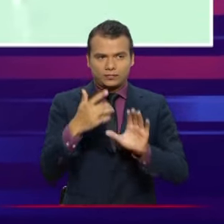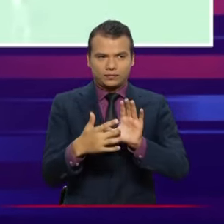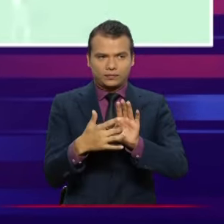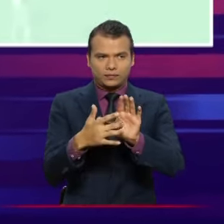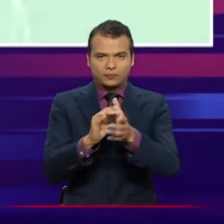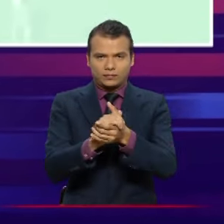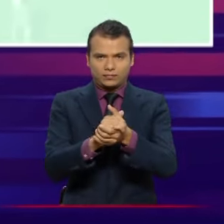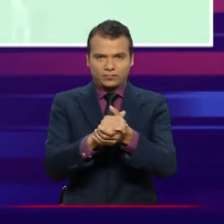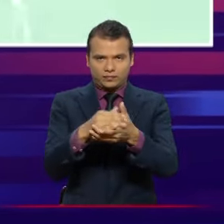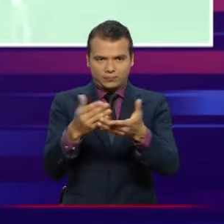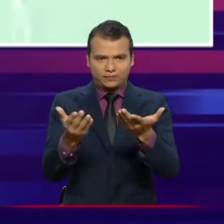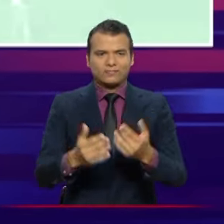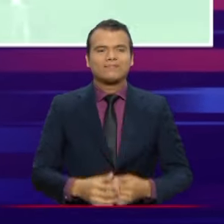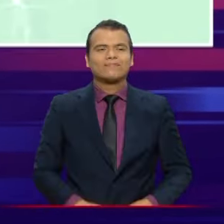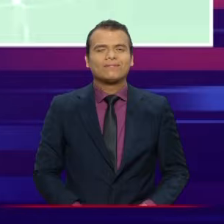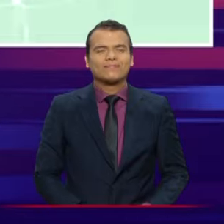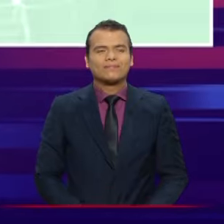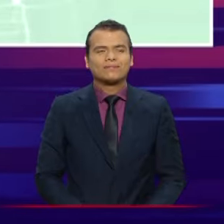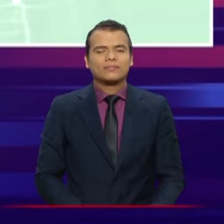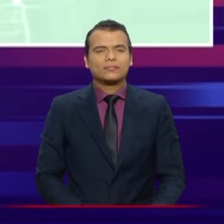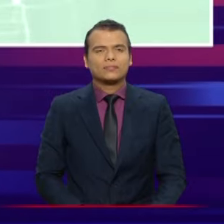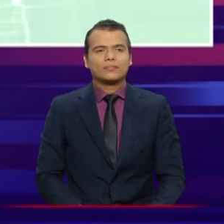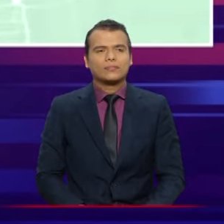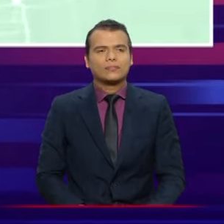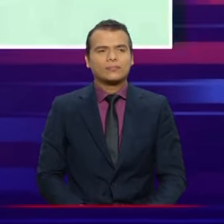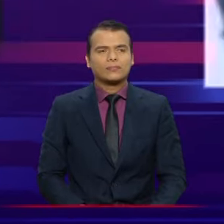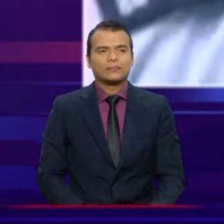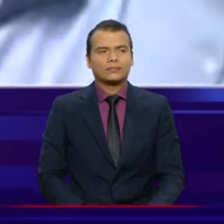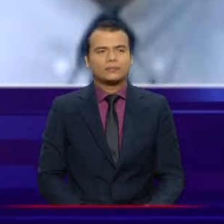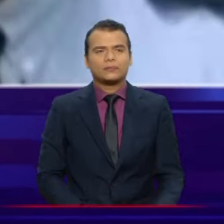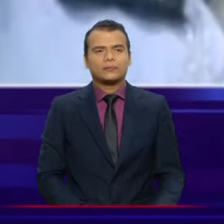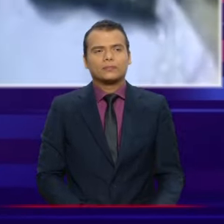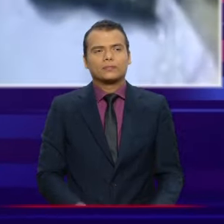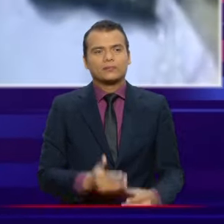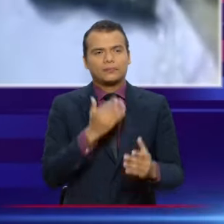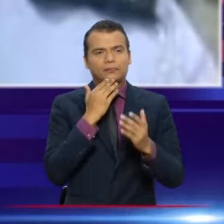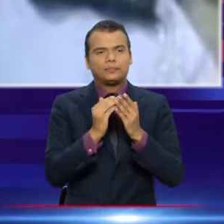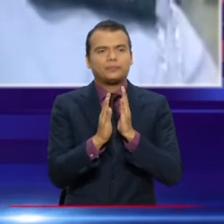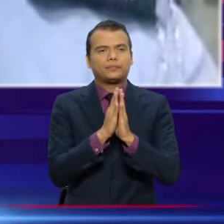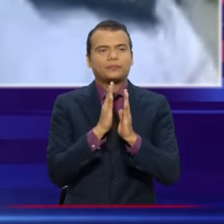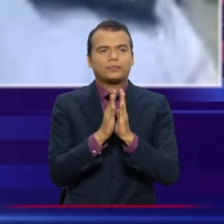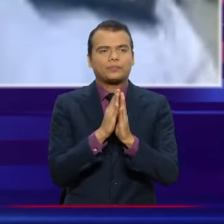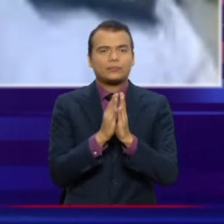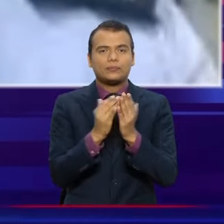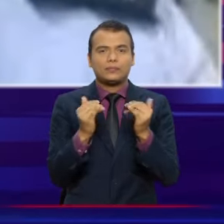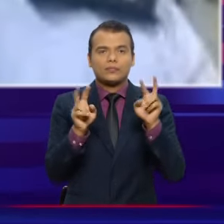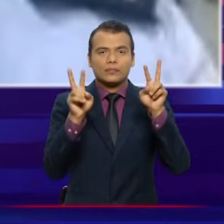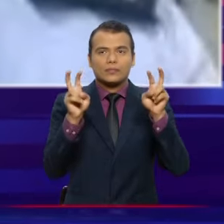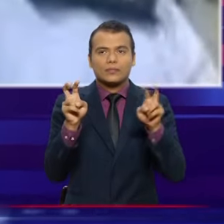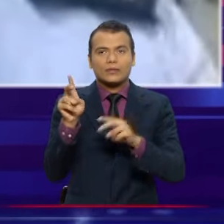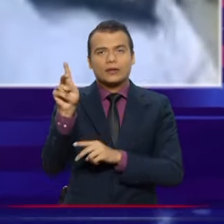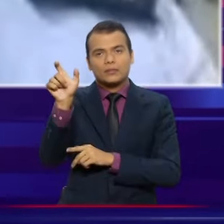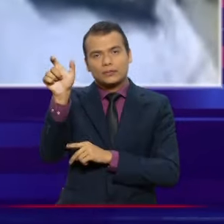días. William, muchísimas gracias por el reporte. Muy lamentable ese caso del